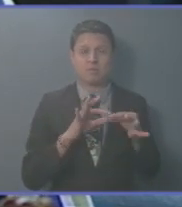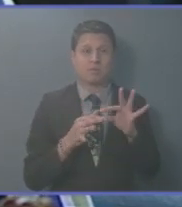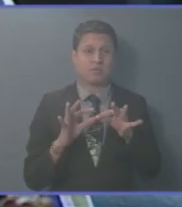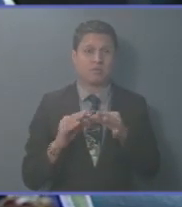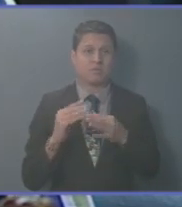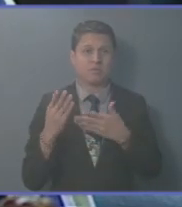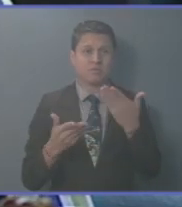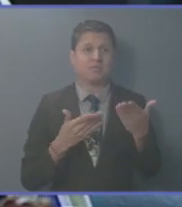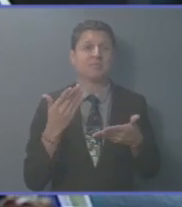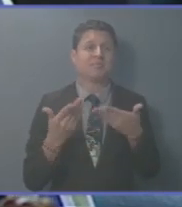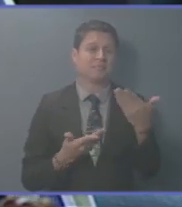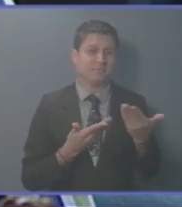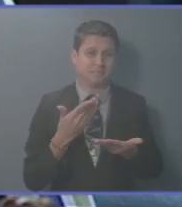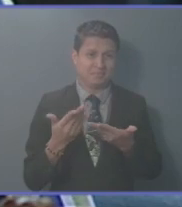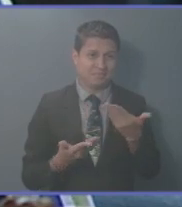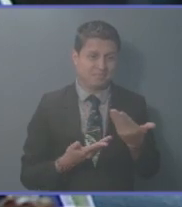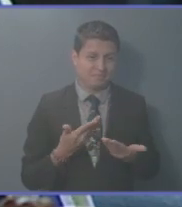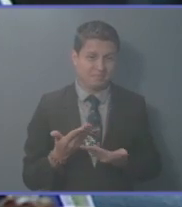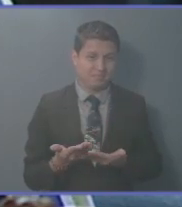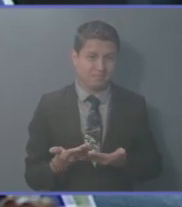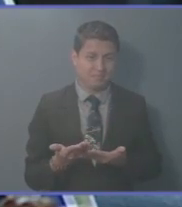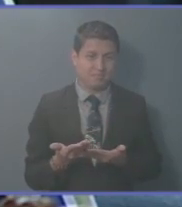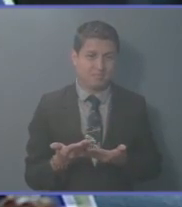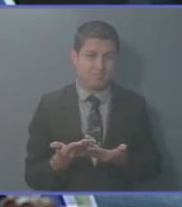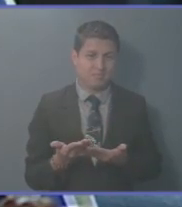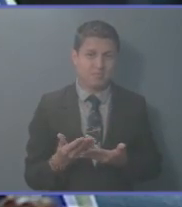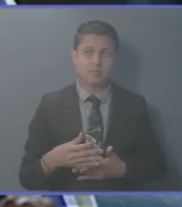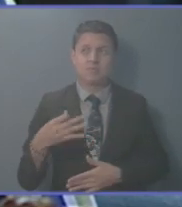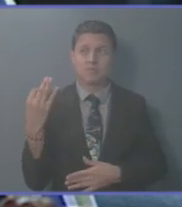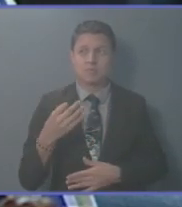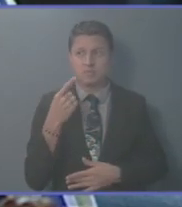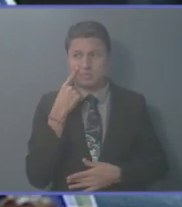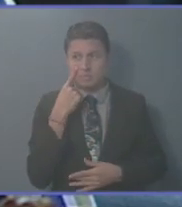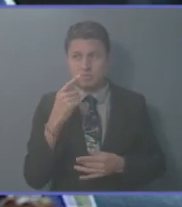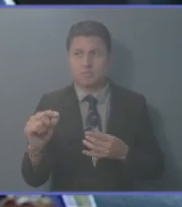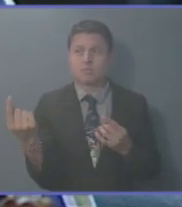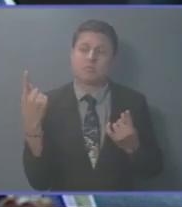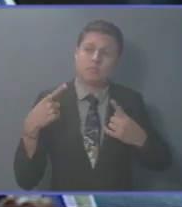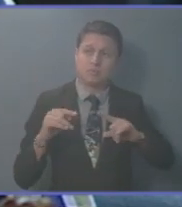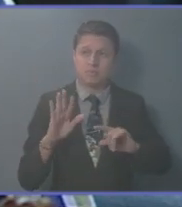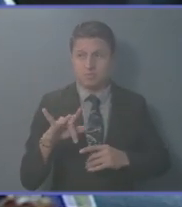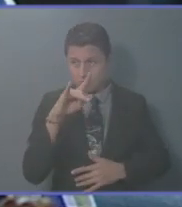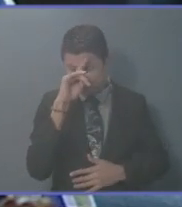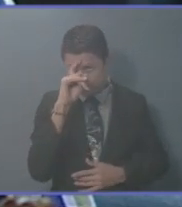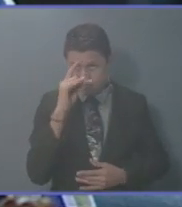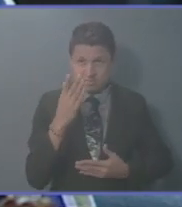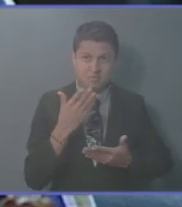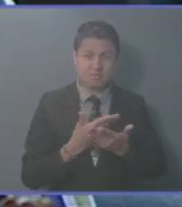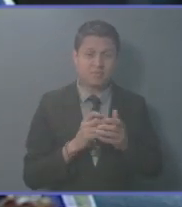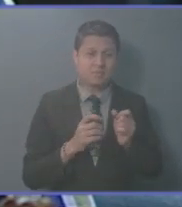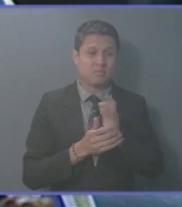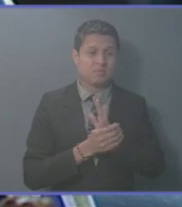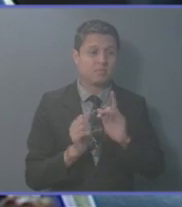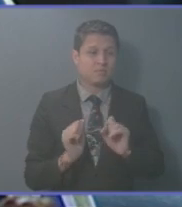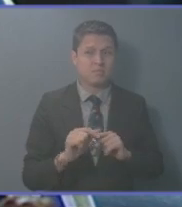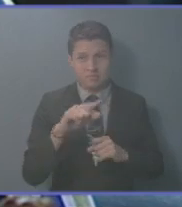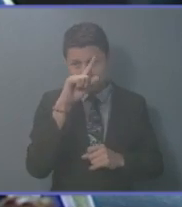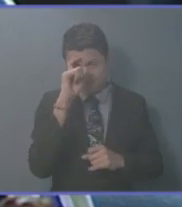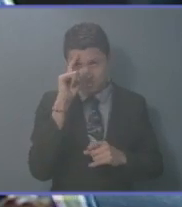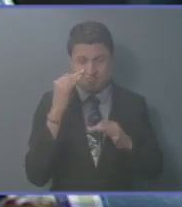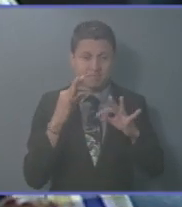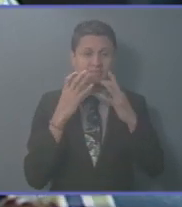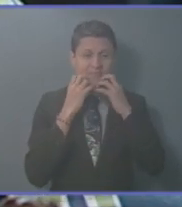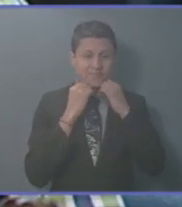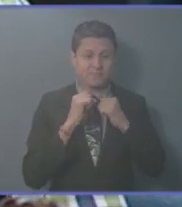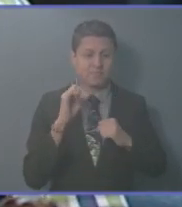distribución, abasto y suministro, deben mantener sus operaciones y están habilitados para elaborar y garantizar